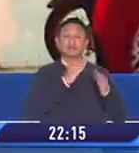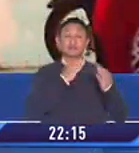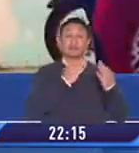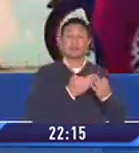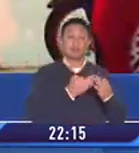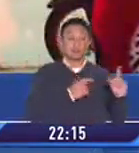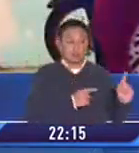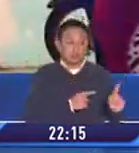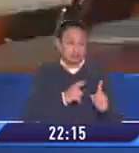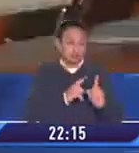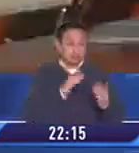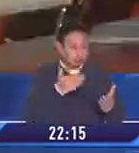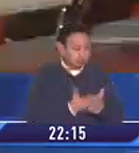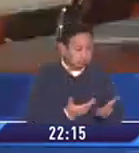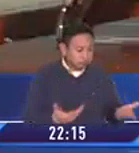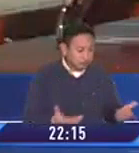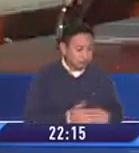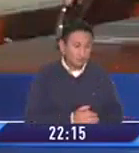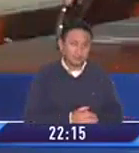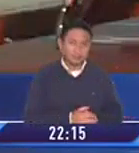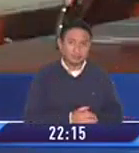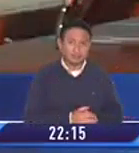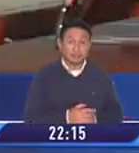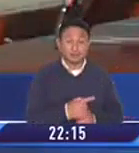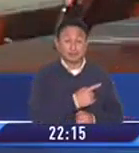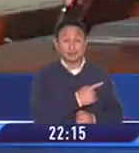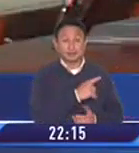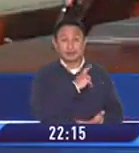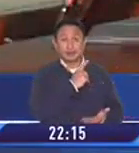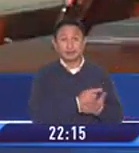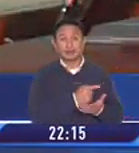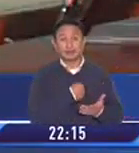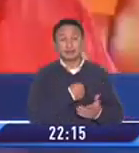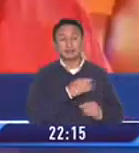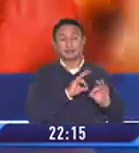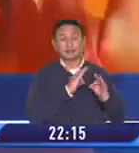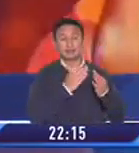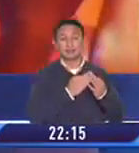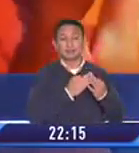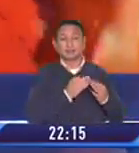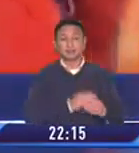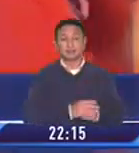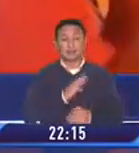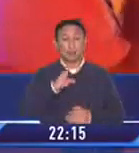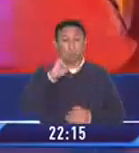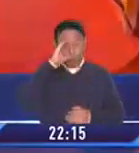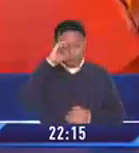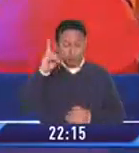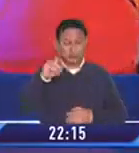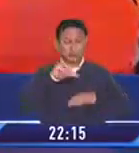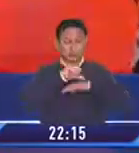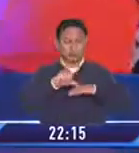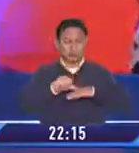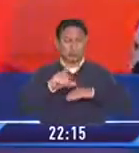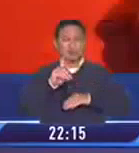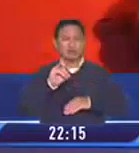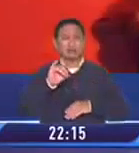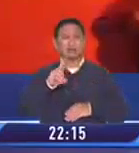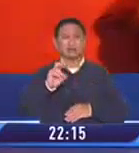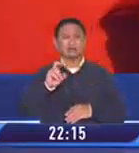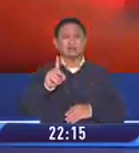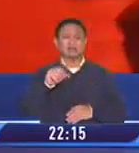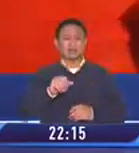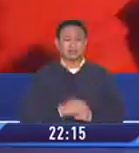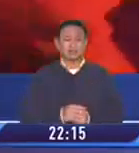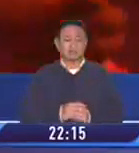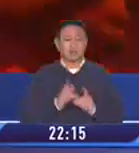del occiso llegaron para corroborar que se trataba de su ser querido. A los policías de Criminalística y DINASED le